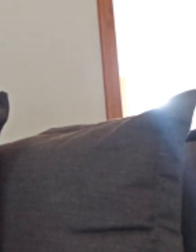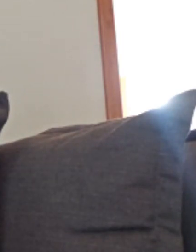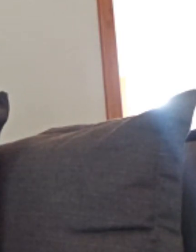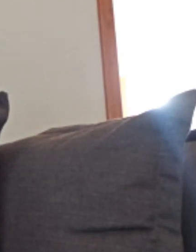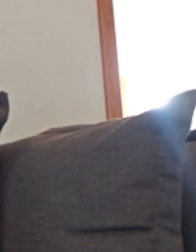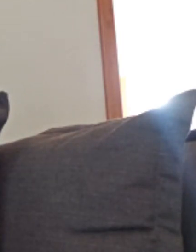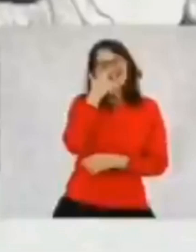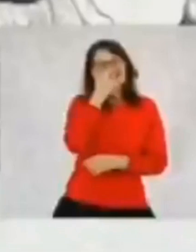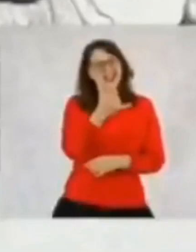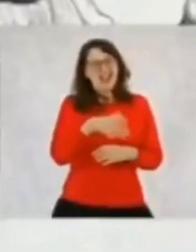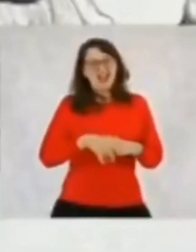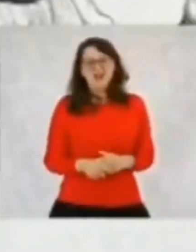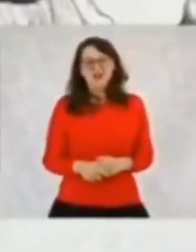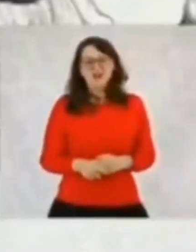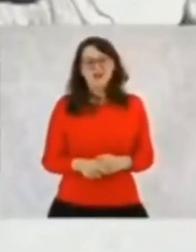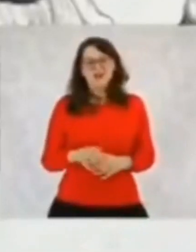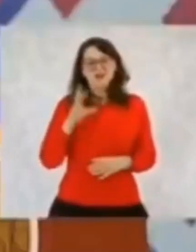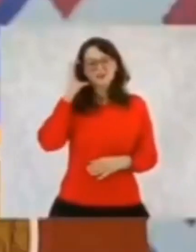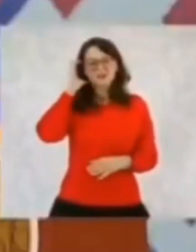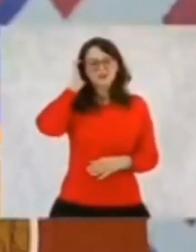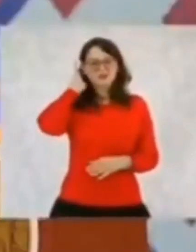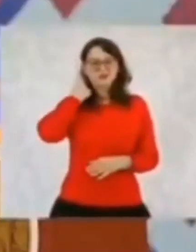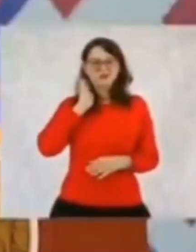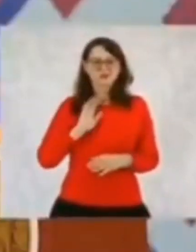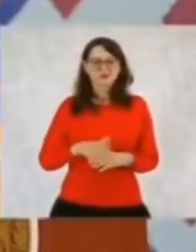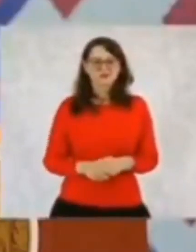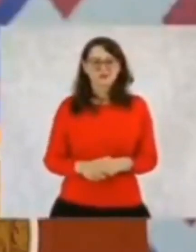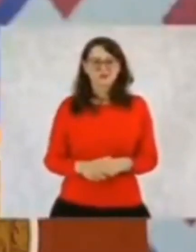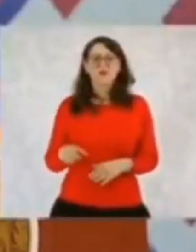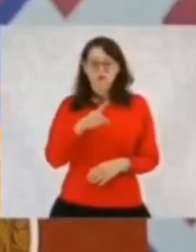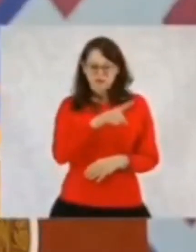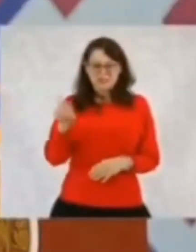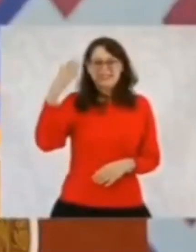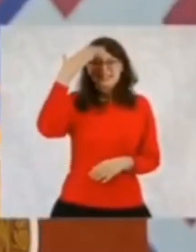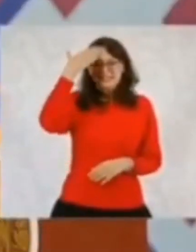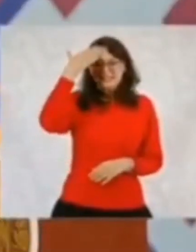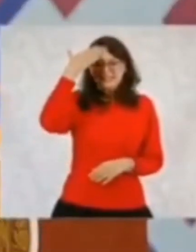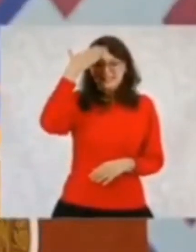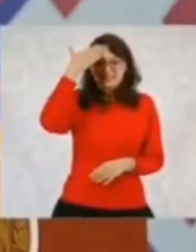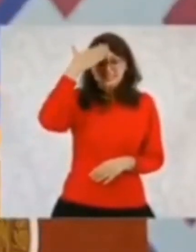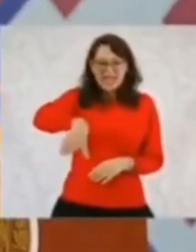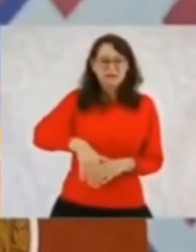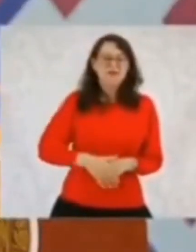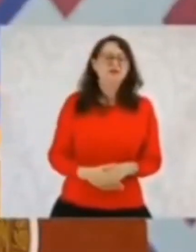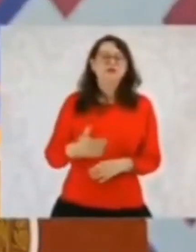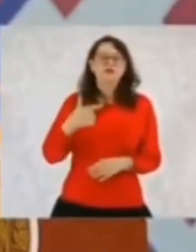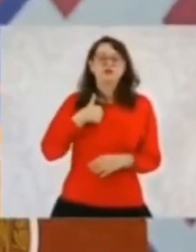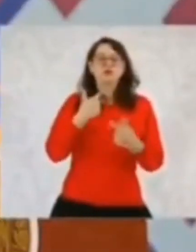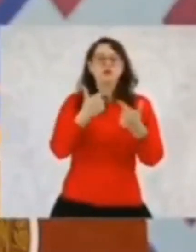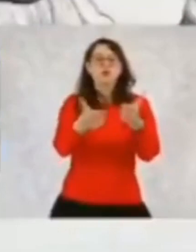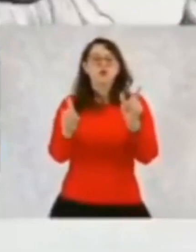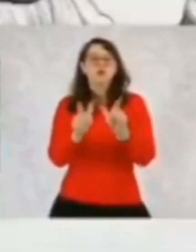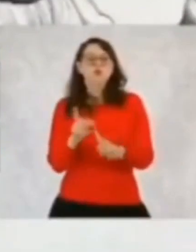Nuevo León. Obviamente ustedes saben cuál es el partido de mi preferencia, partido político de mi preferencia.